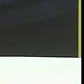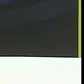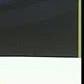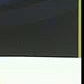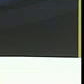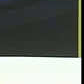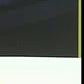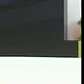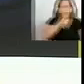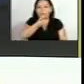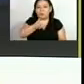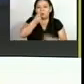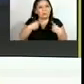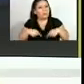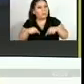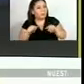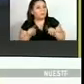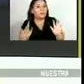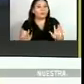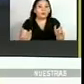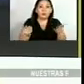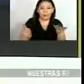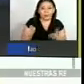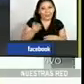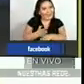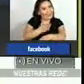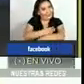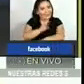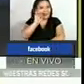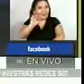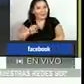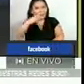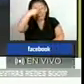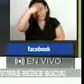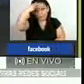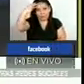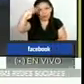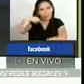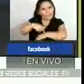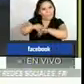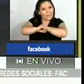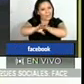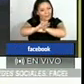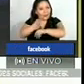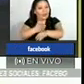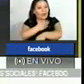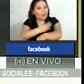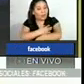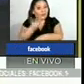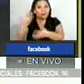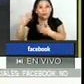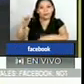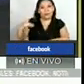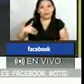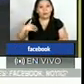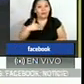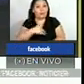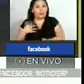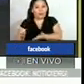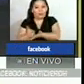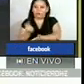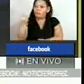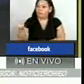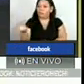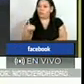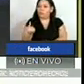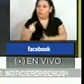Vamos a continuar con más información y tal como Manuel les adelantó antes de la pausa comercial, autoridades del Ministerio de Hacienda